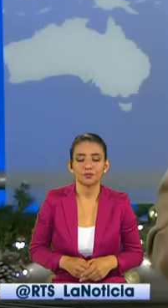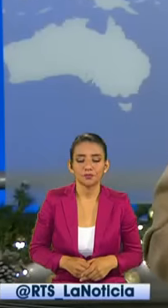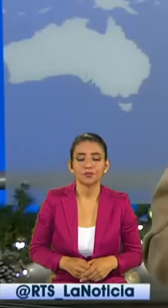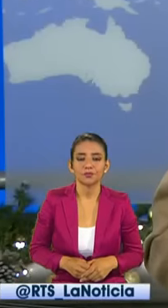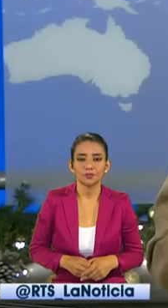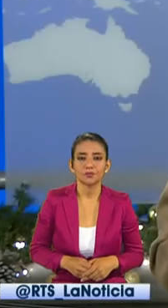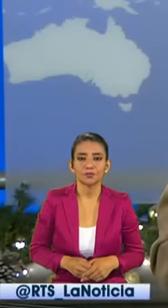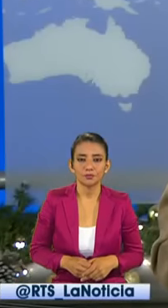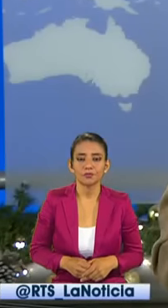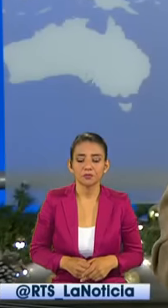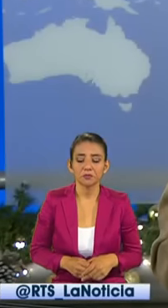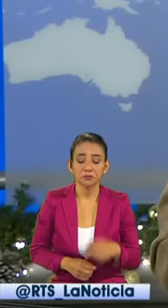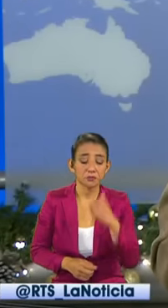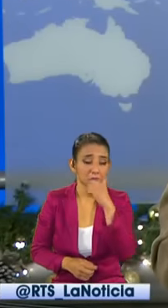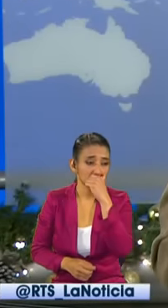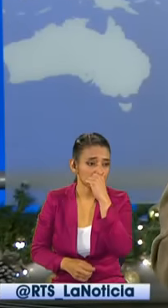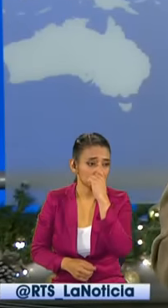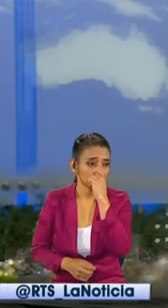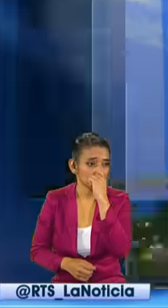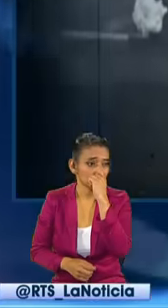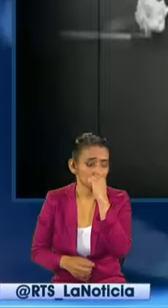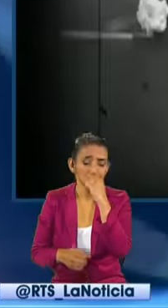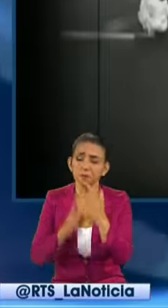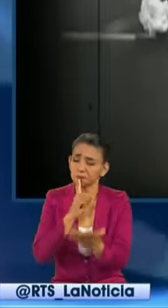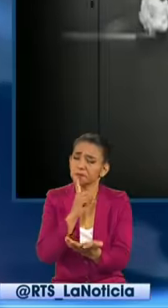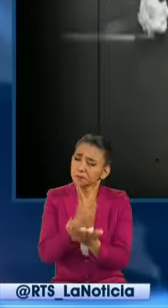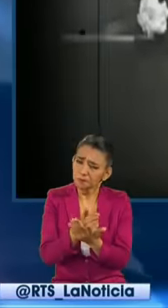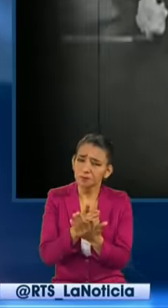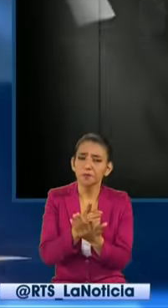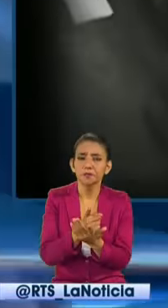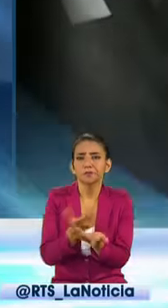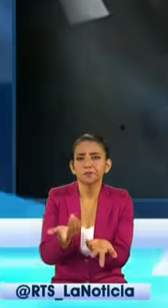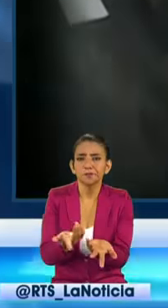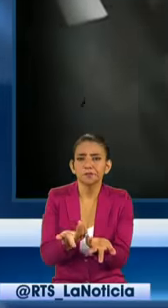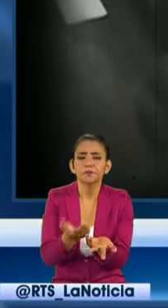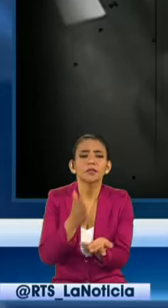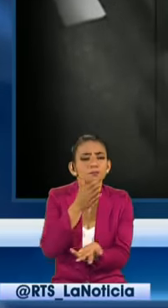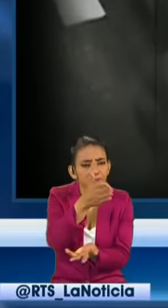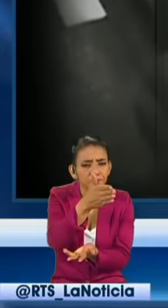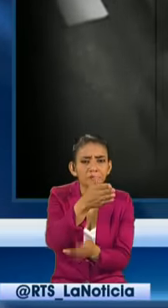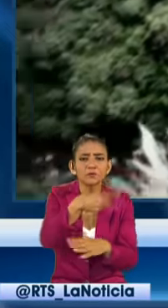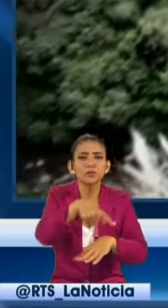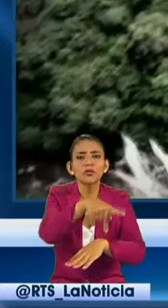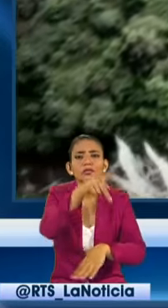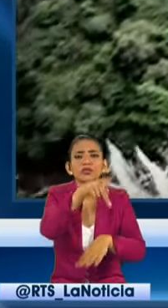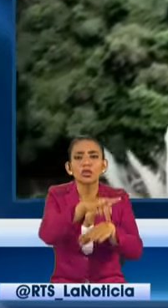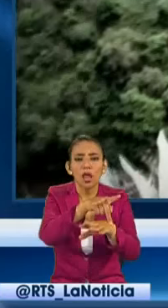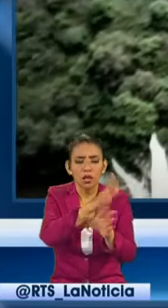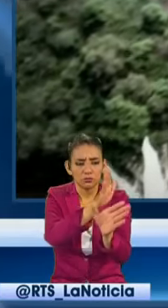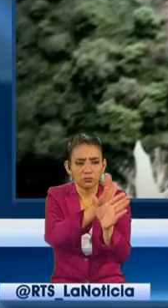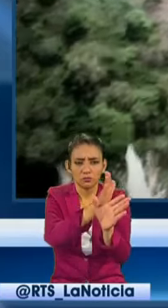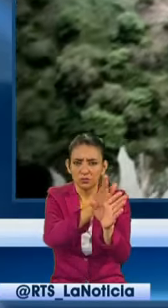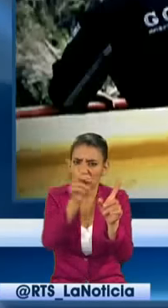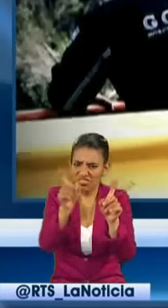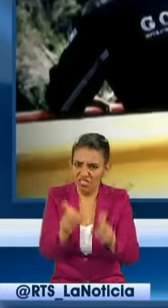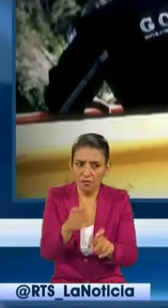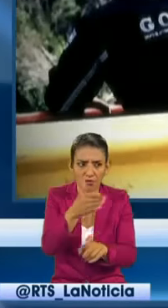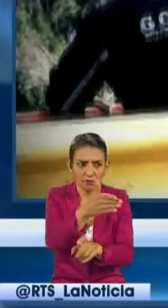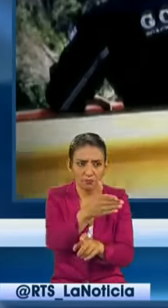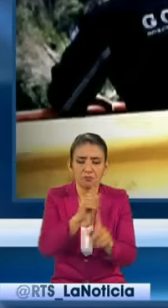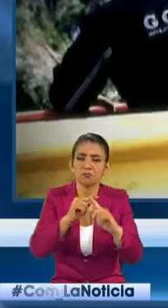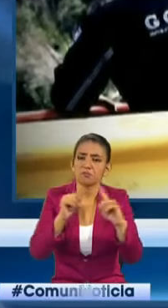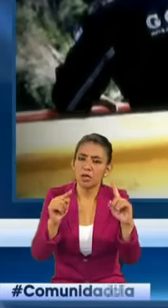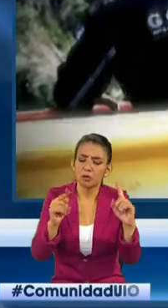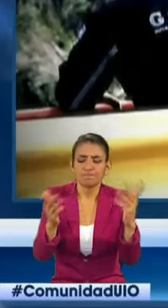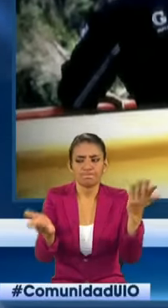Hay que, yo digo en este punto, acudir siempre a un especialista, pero lo que dijo, hablamos y